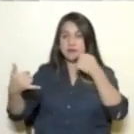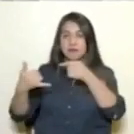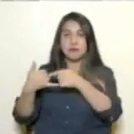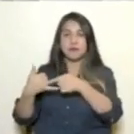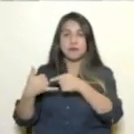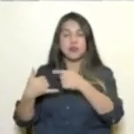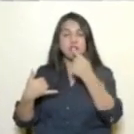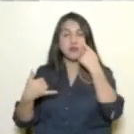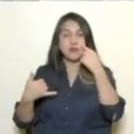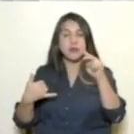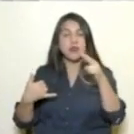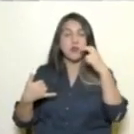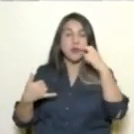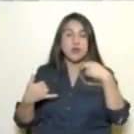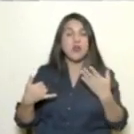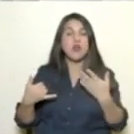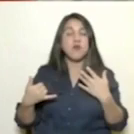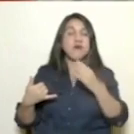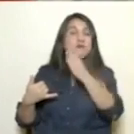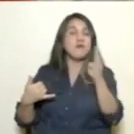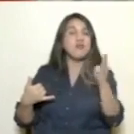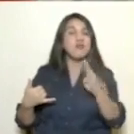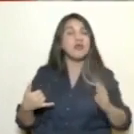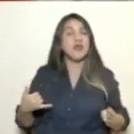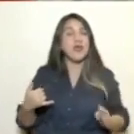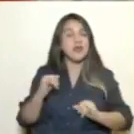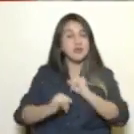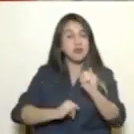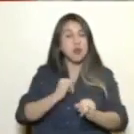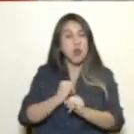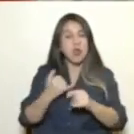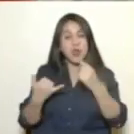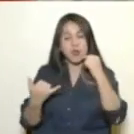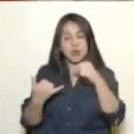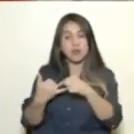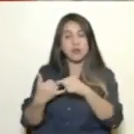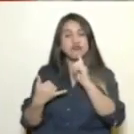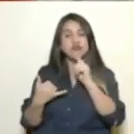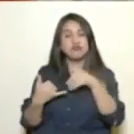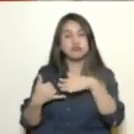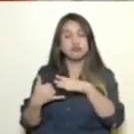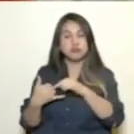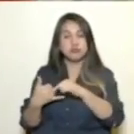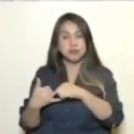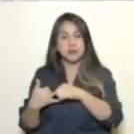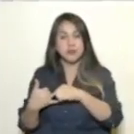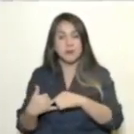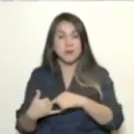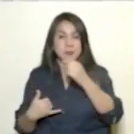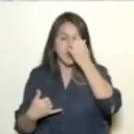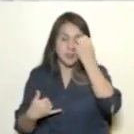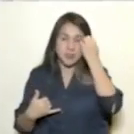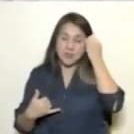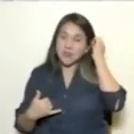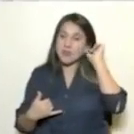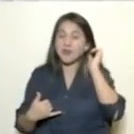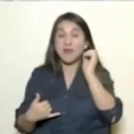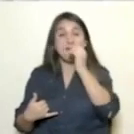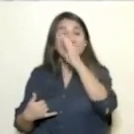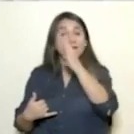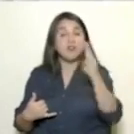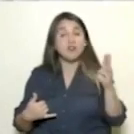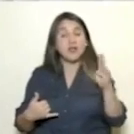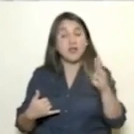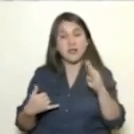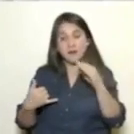Y usted lo tiene ahora al alcance de la mano. Es como una biblioteca virtual abierta. La biblioteca virtual, ¿verdad? Y si a esa biblioteca virtual usted después